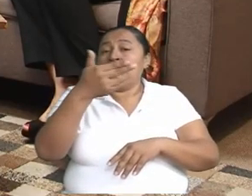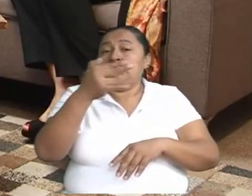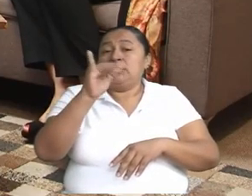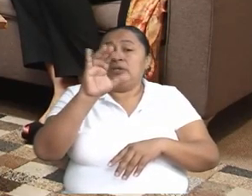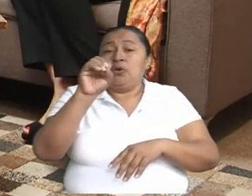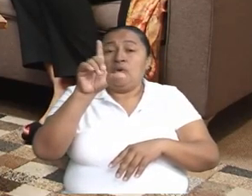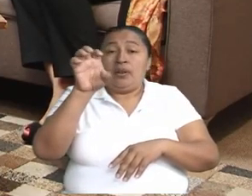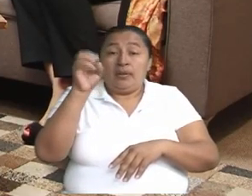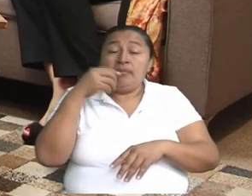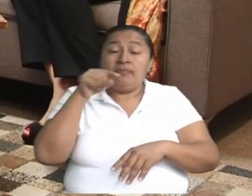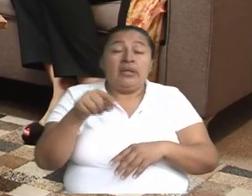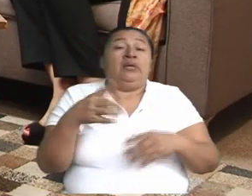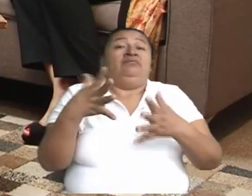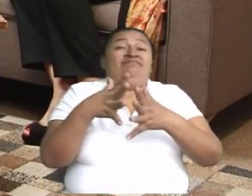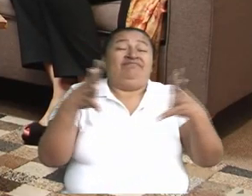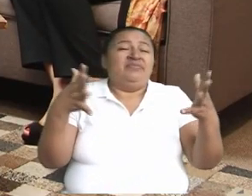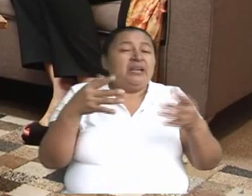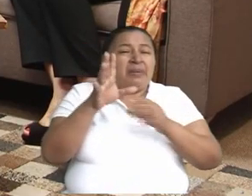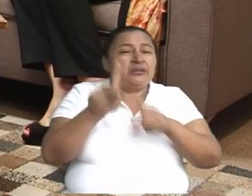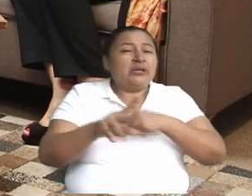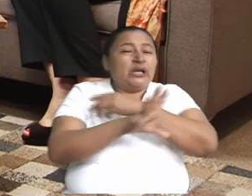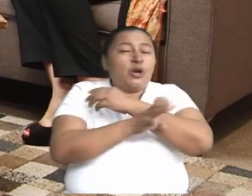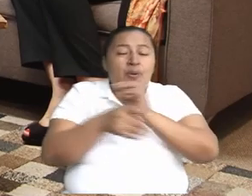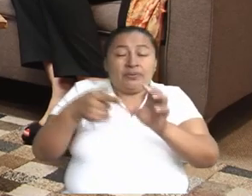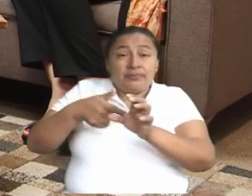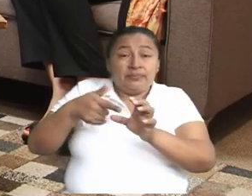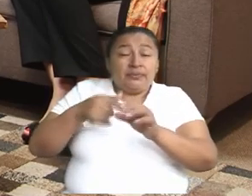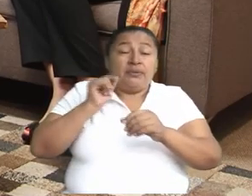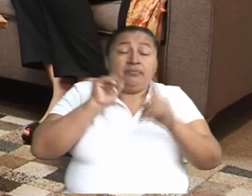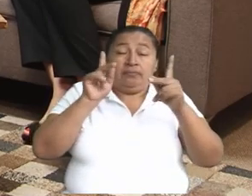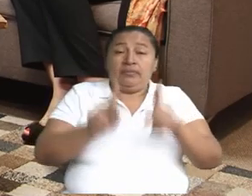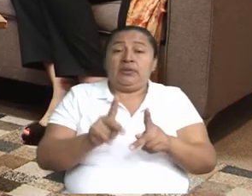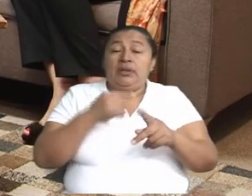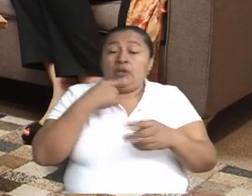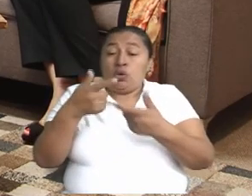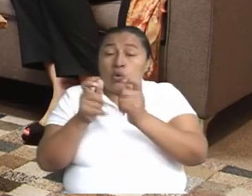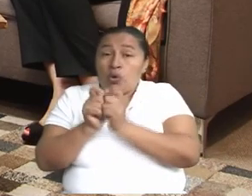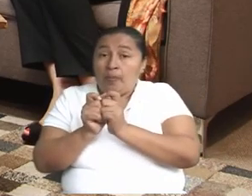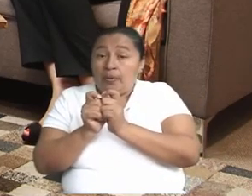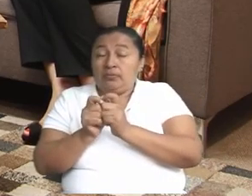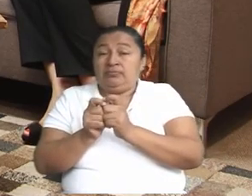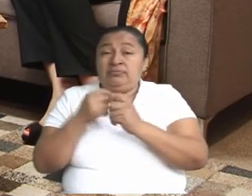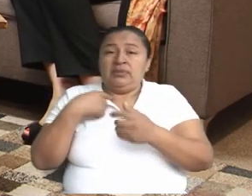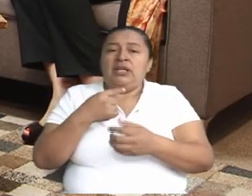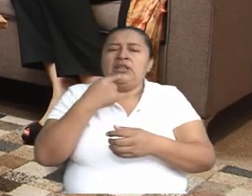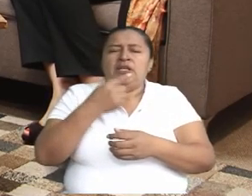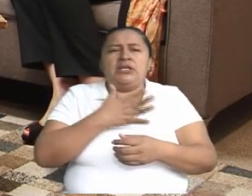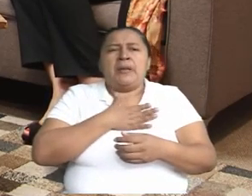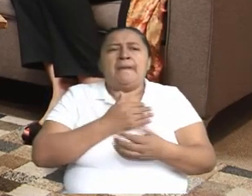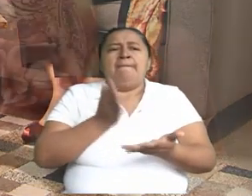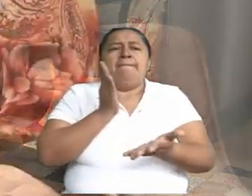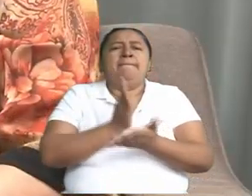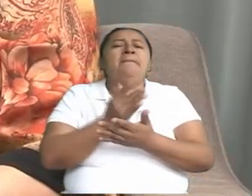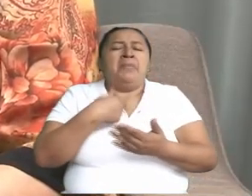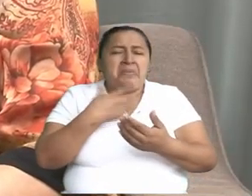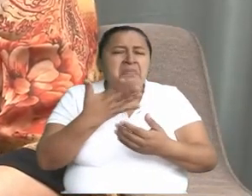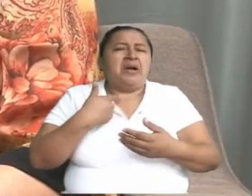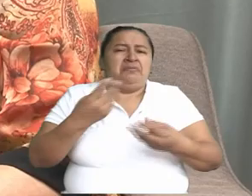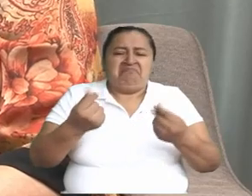no será que los grupos delincuenciales dicen que es más rentable que el tráfico de